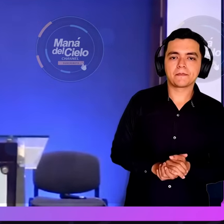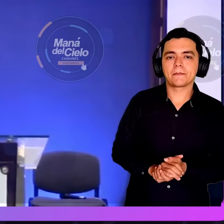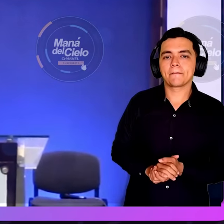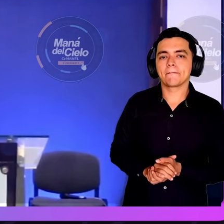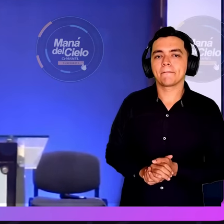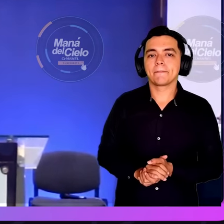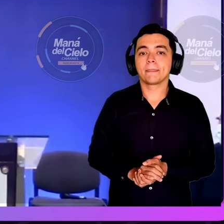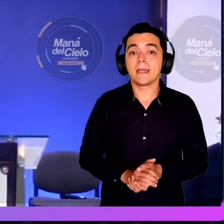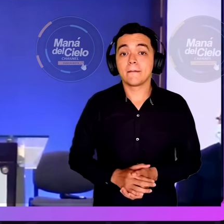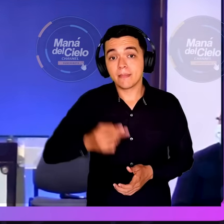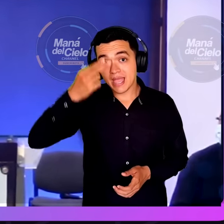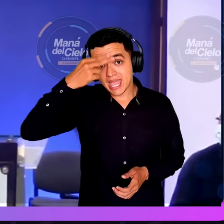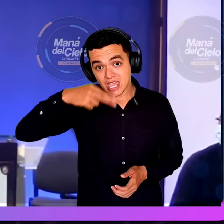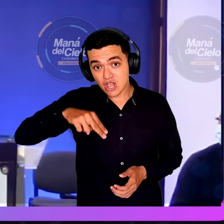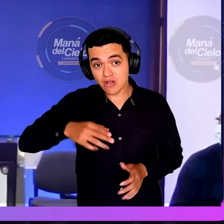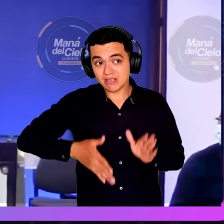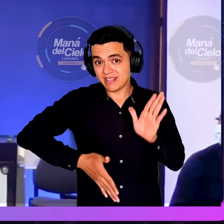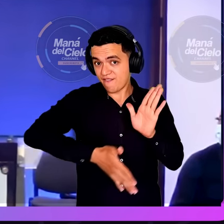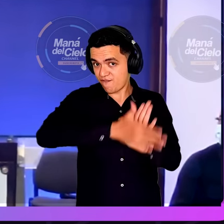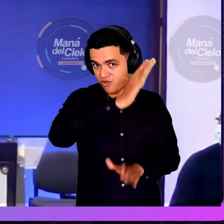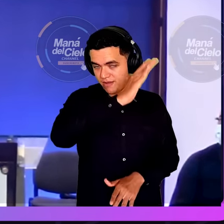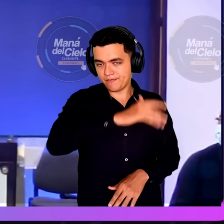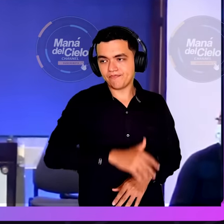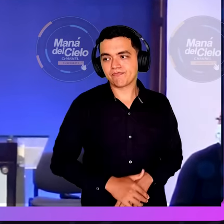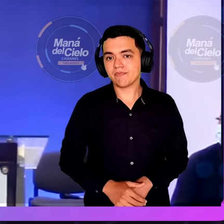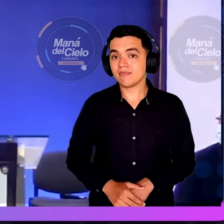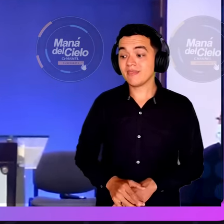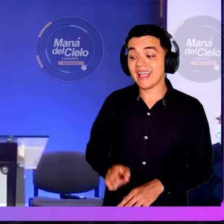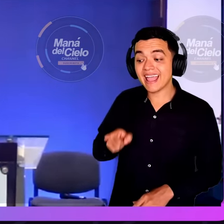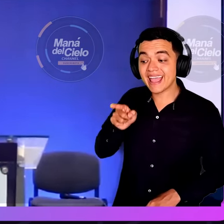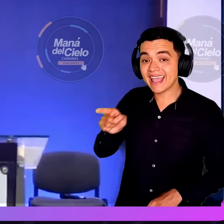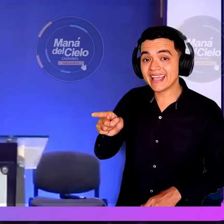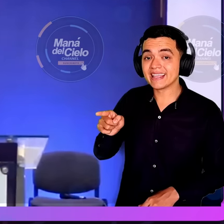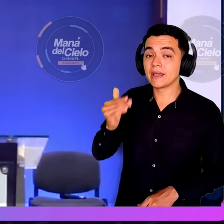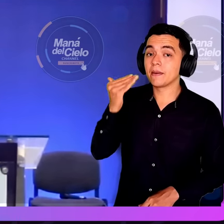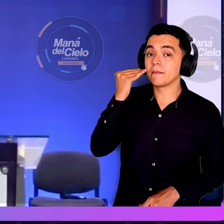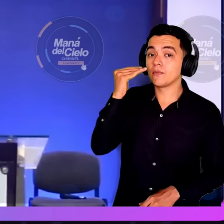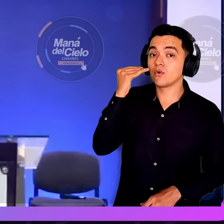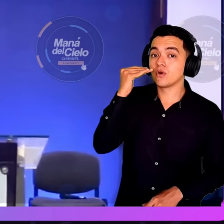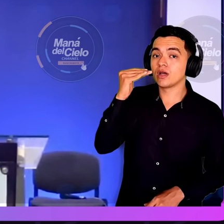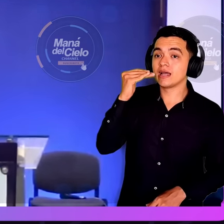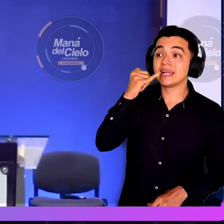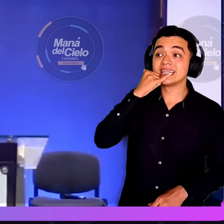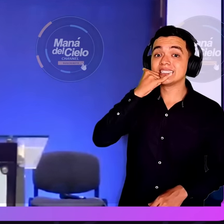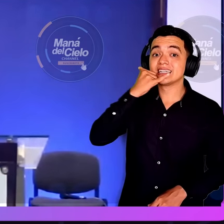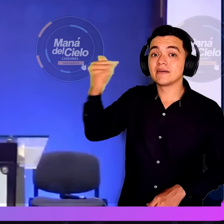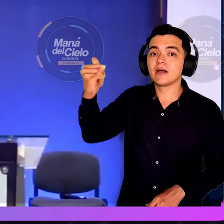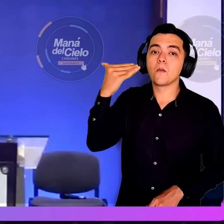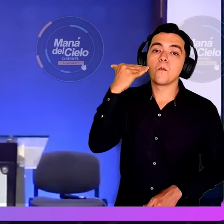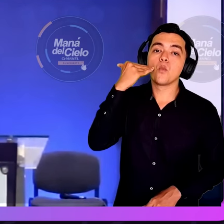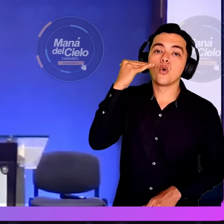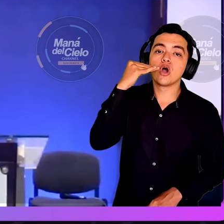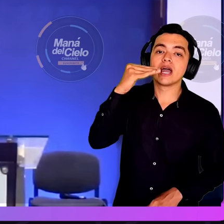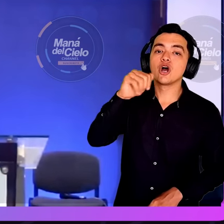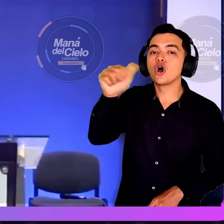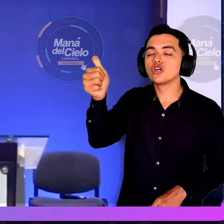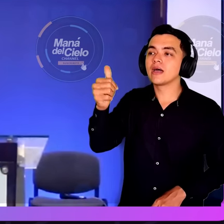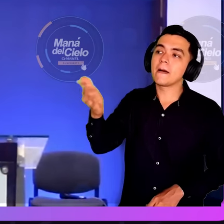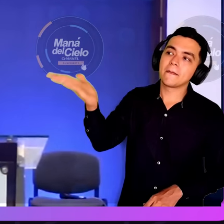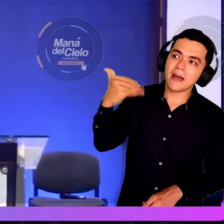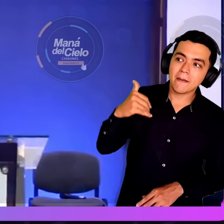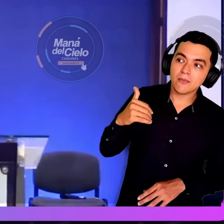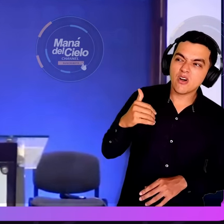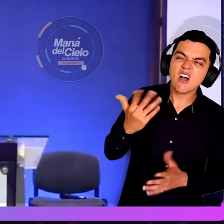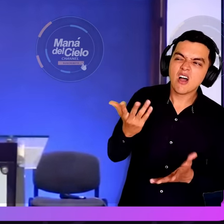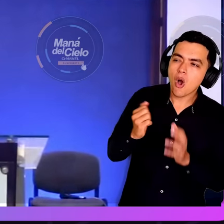enfermedad. 3 veces a la semana la tenían que dializar. Entonces su hijo le decía, mamá, ahí queda